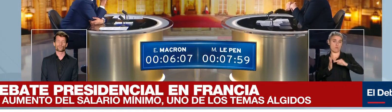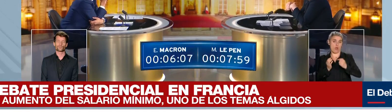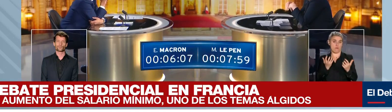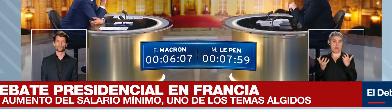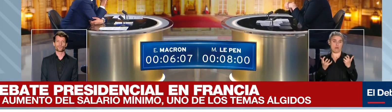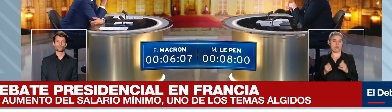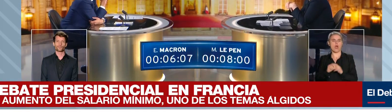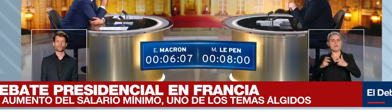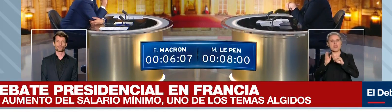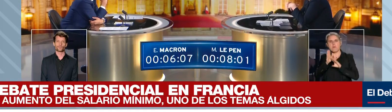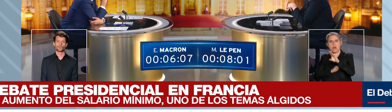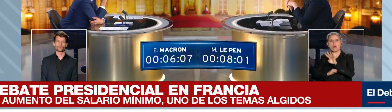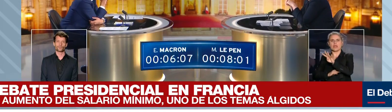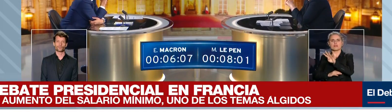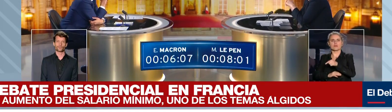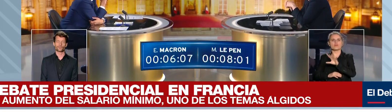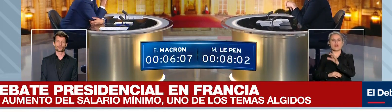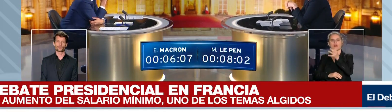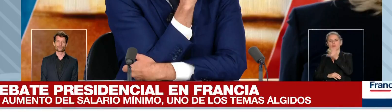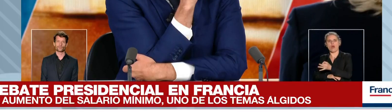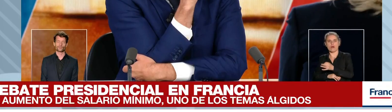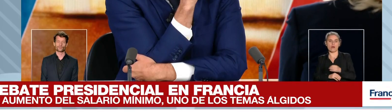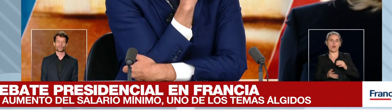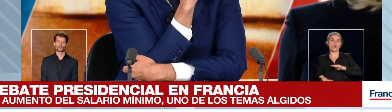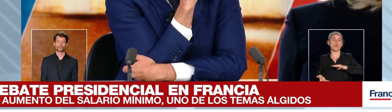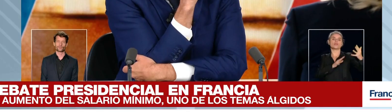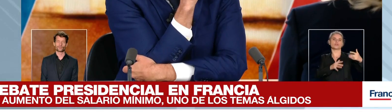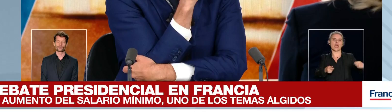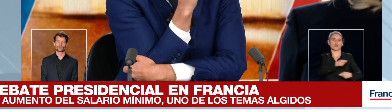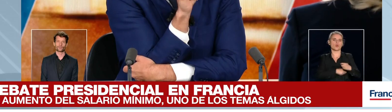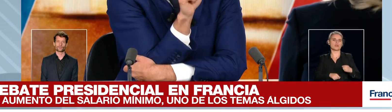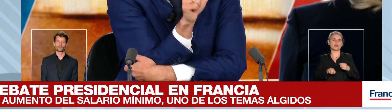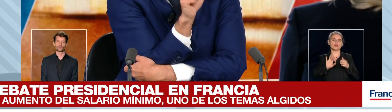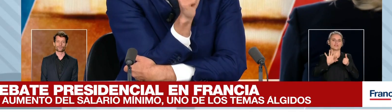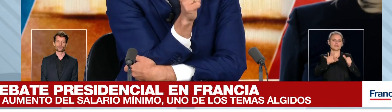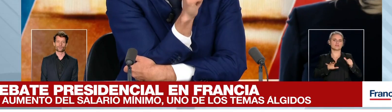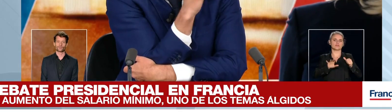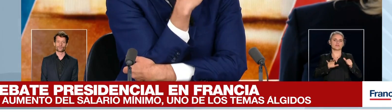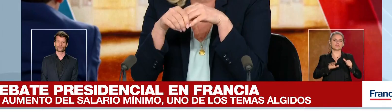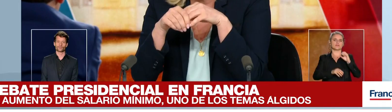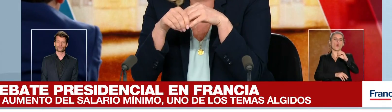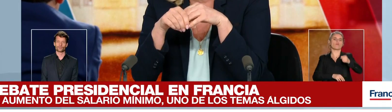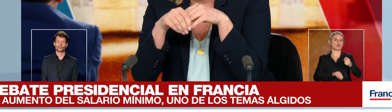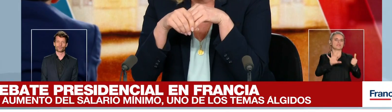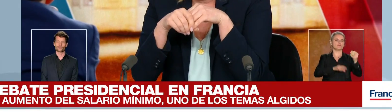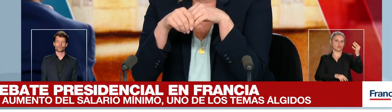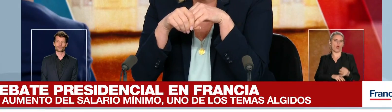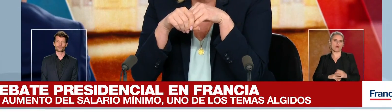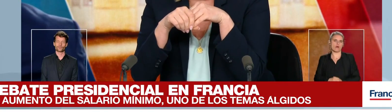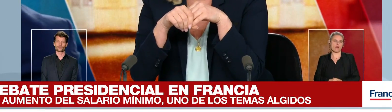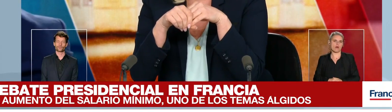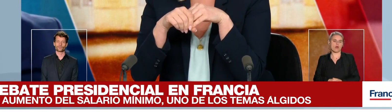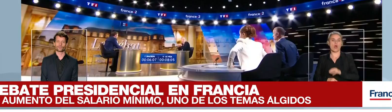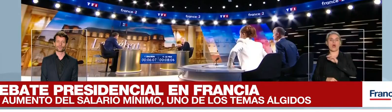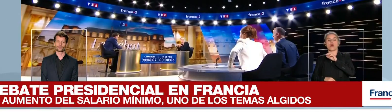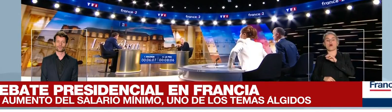segundo trimestre, la inflación es de 4.5% y el crecimiento es 0.6%. Y en usted las previsiones